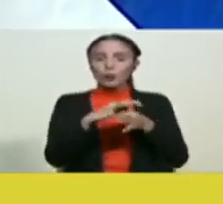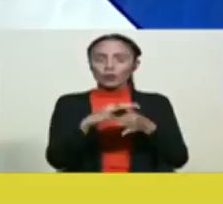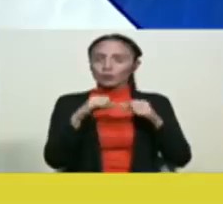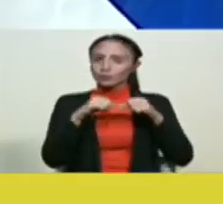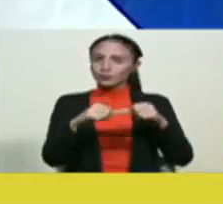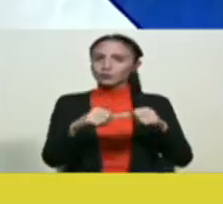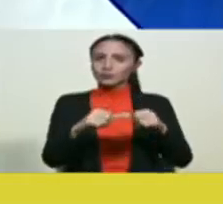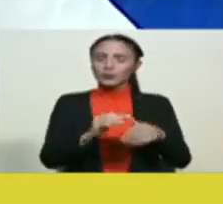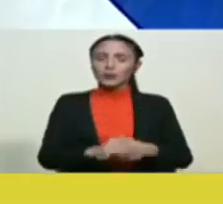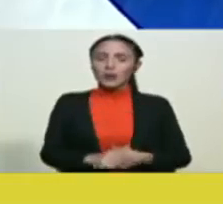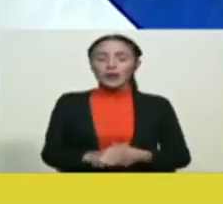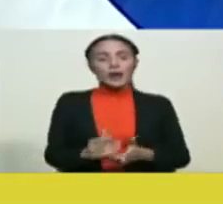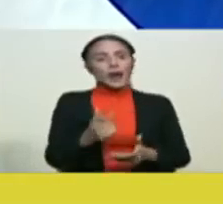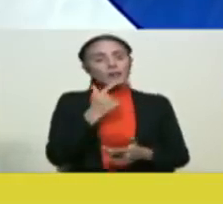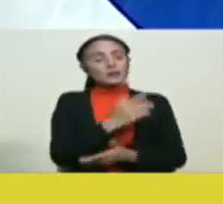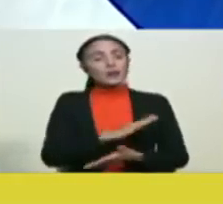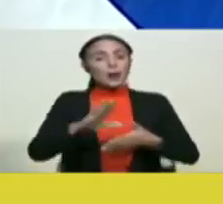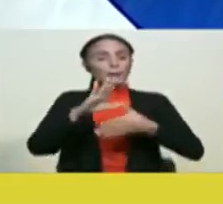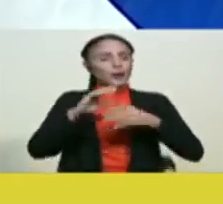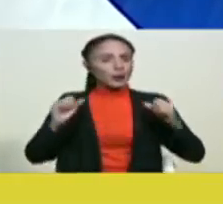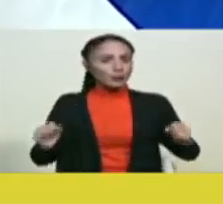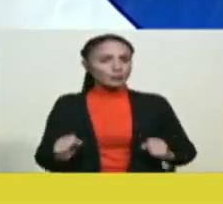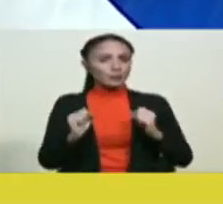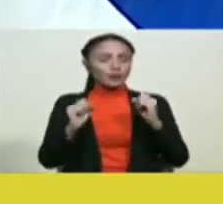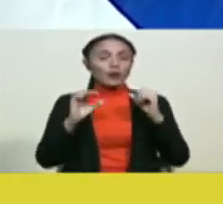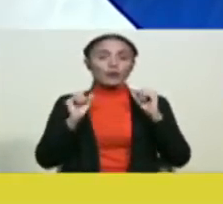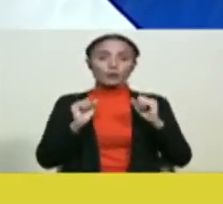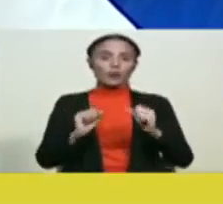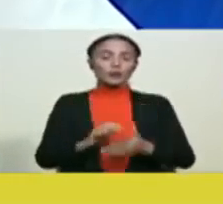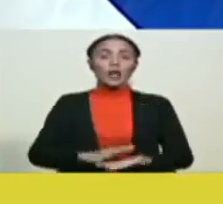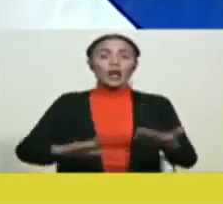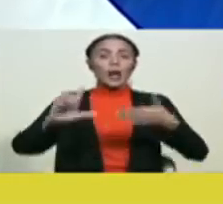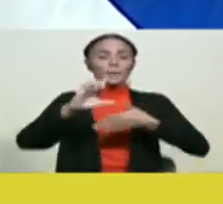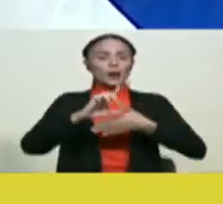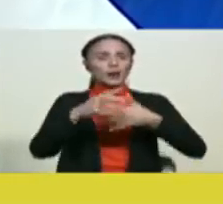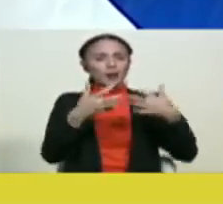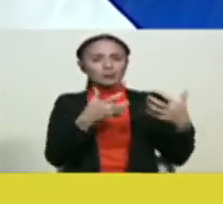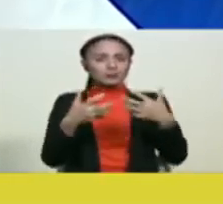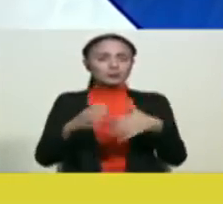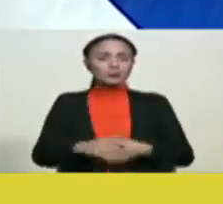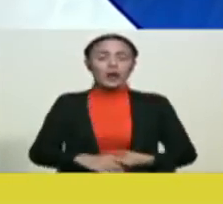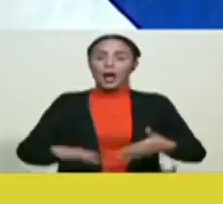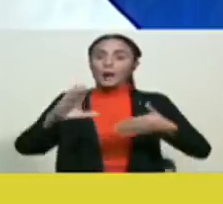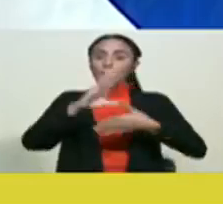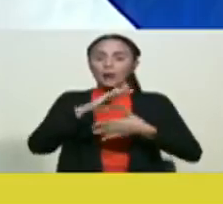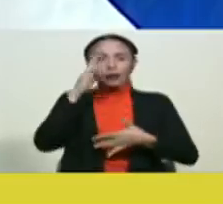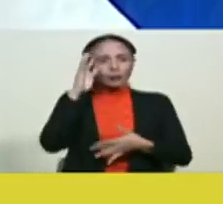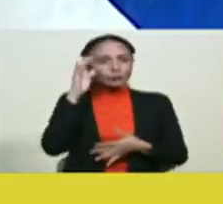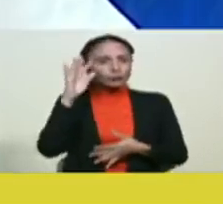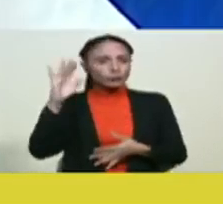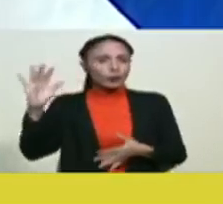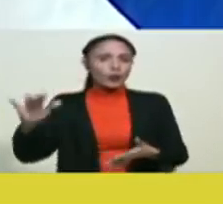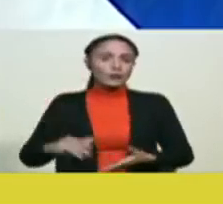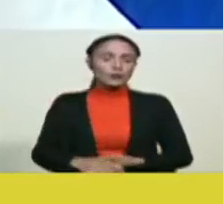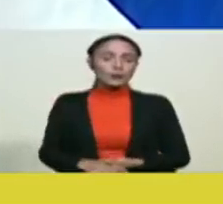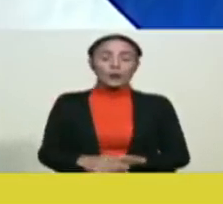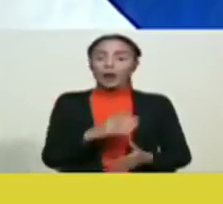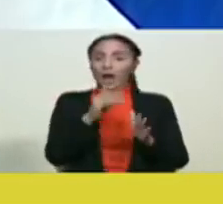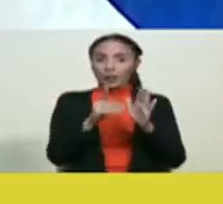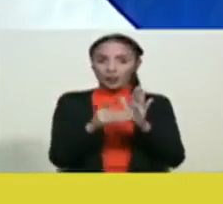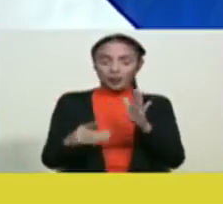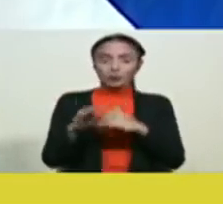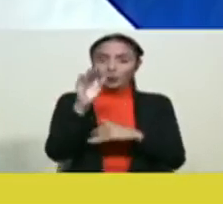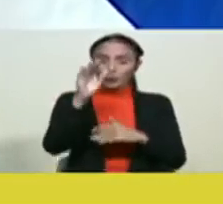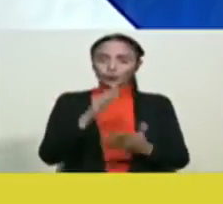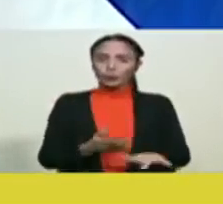para decir américa vive américa lucha américa sueña américa tiene derecho al